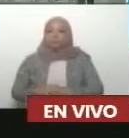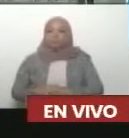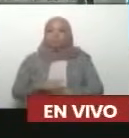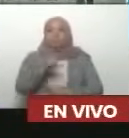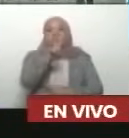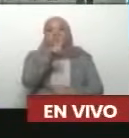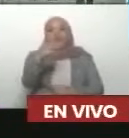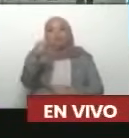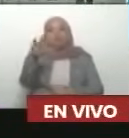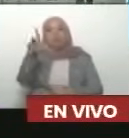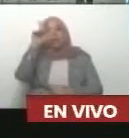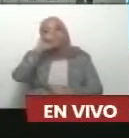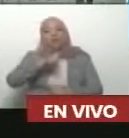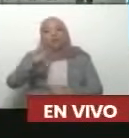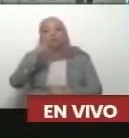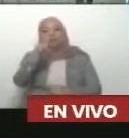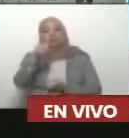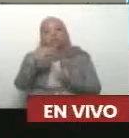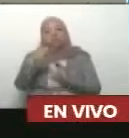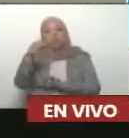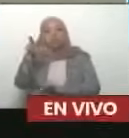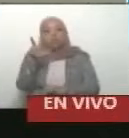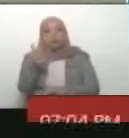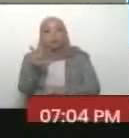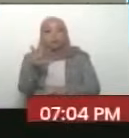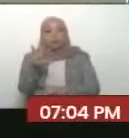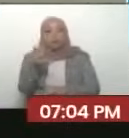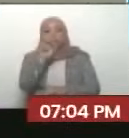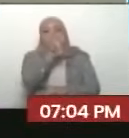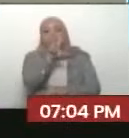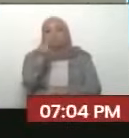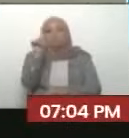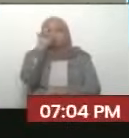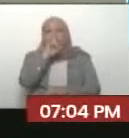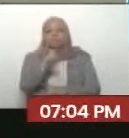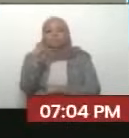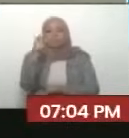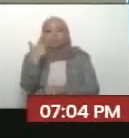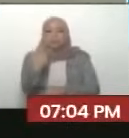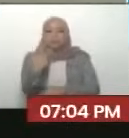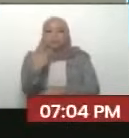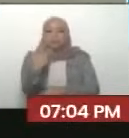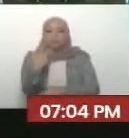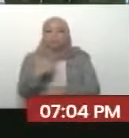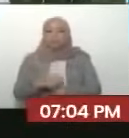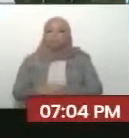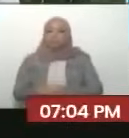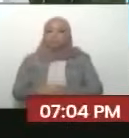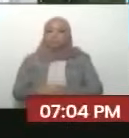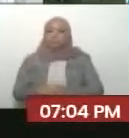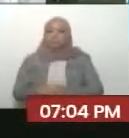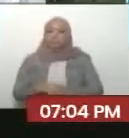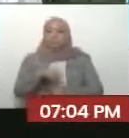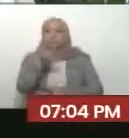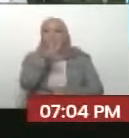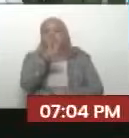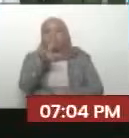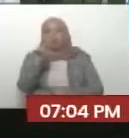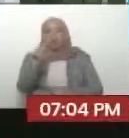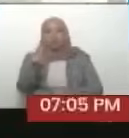103 años, 103, 31 años, 3-1, ¿ah? 1-3,